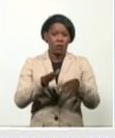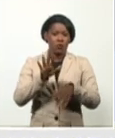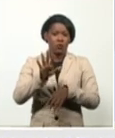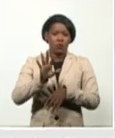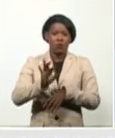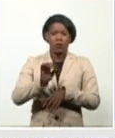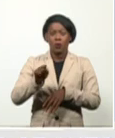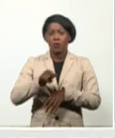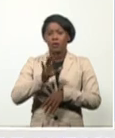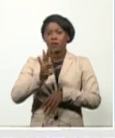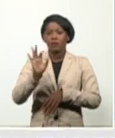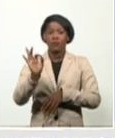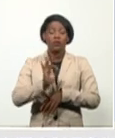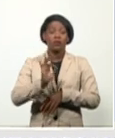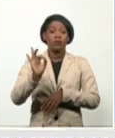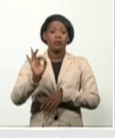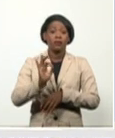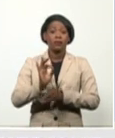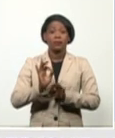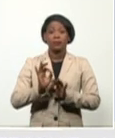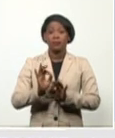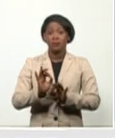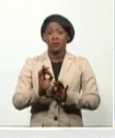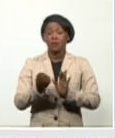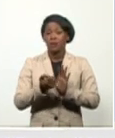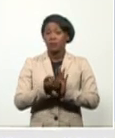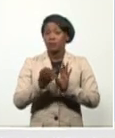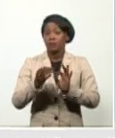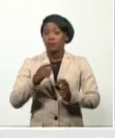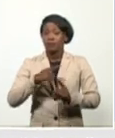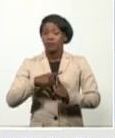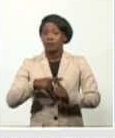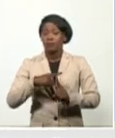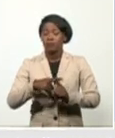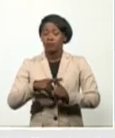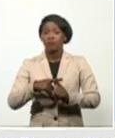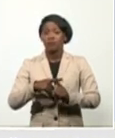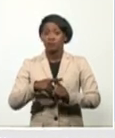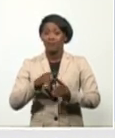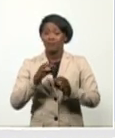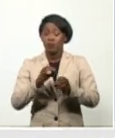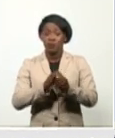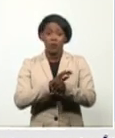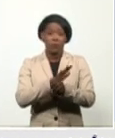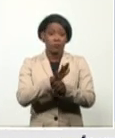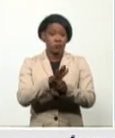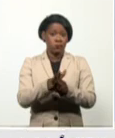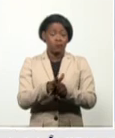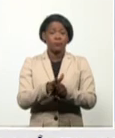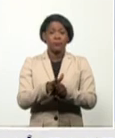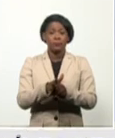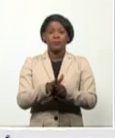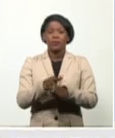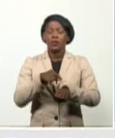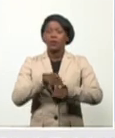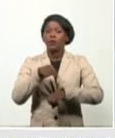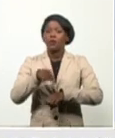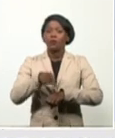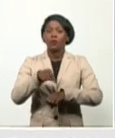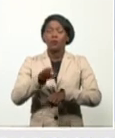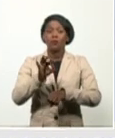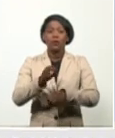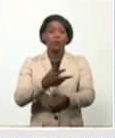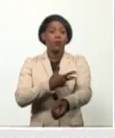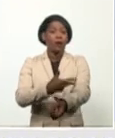50,5% de los diagnosticados en nuestro país con la COVID-19, que en el momento del diagnóstico